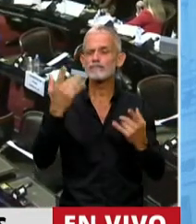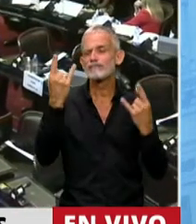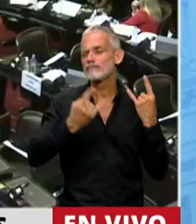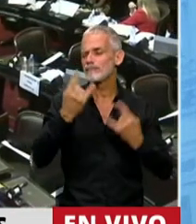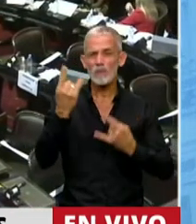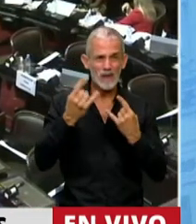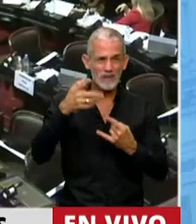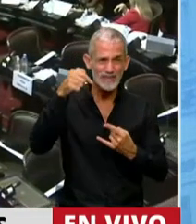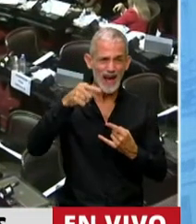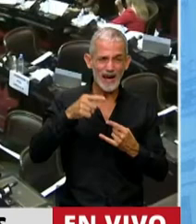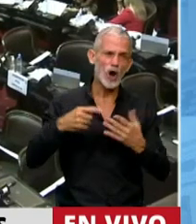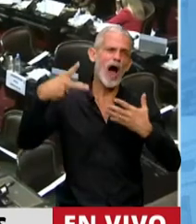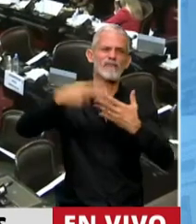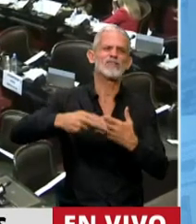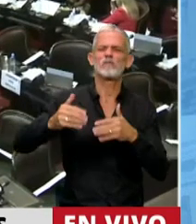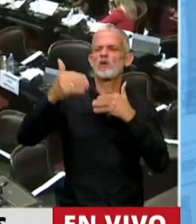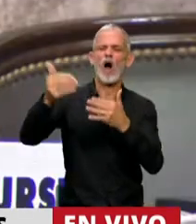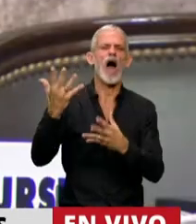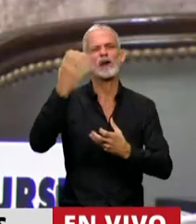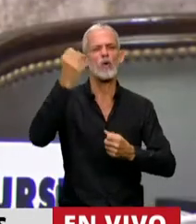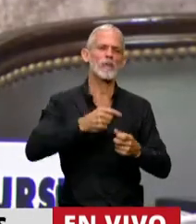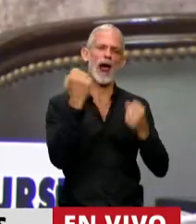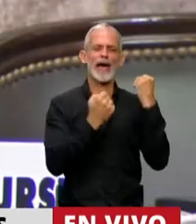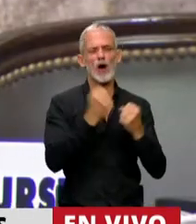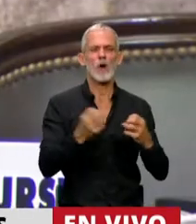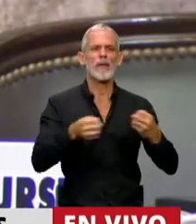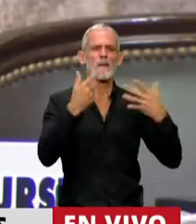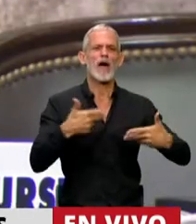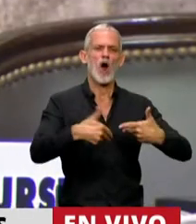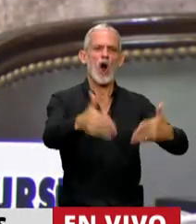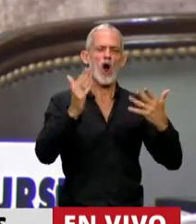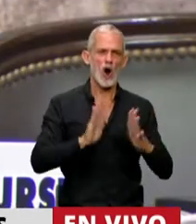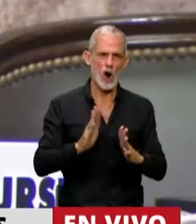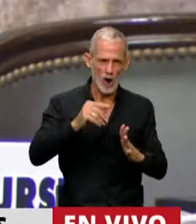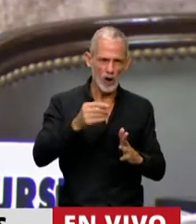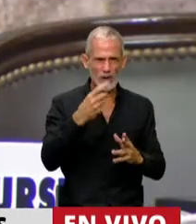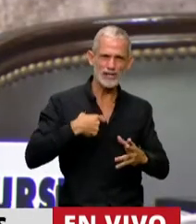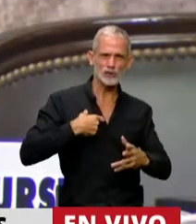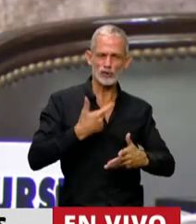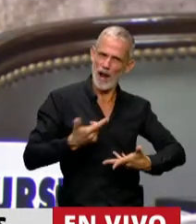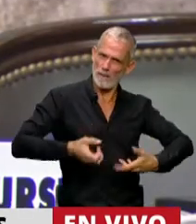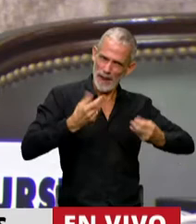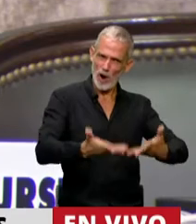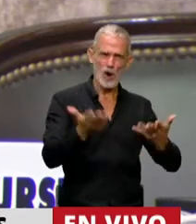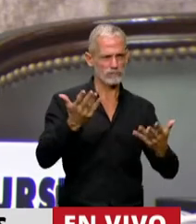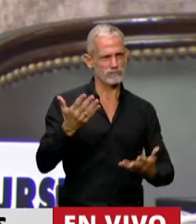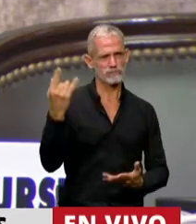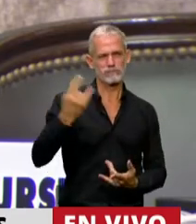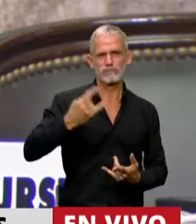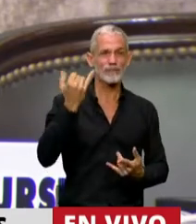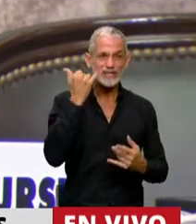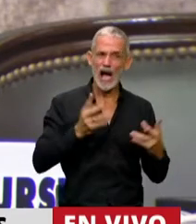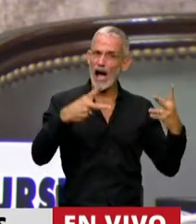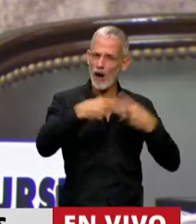Mentira de que esto despeja los vencimientos, vamos a recuperar la economía, mejorar los indicadores sociales. Ya hay un